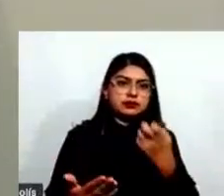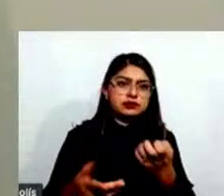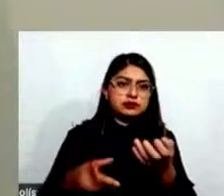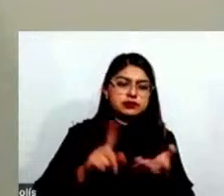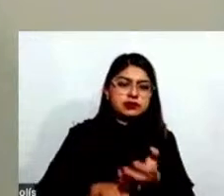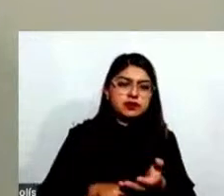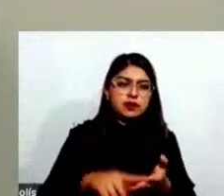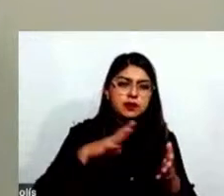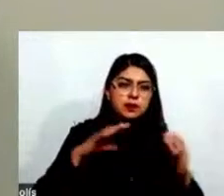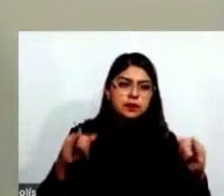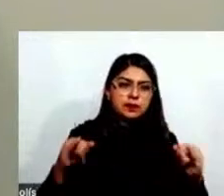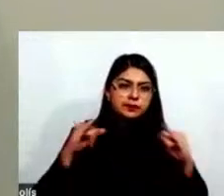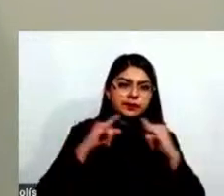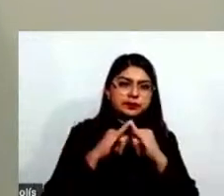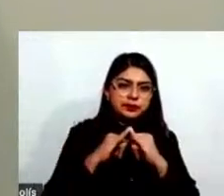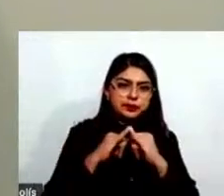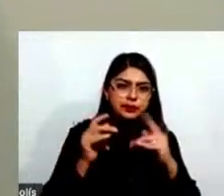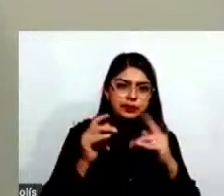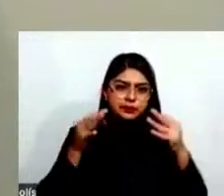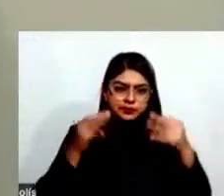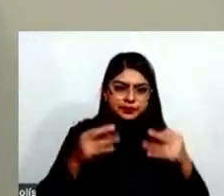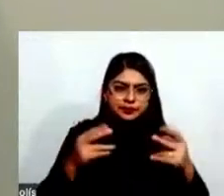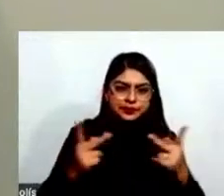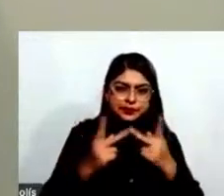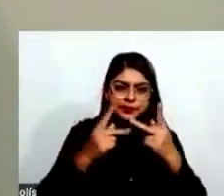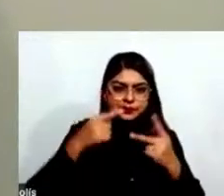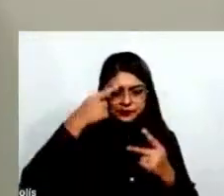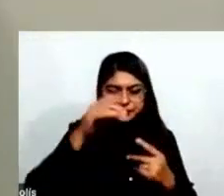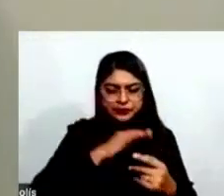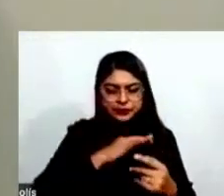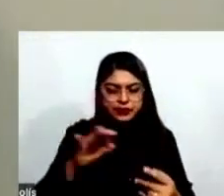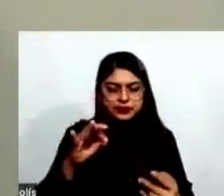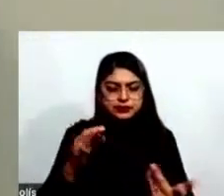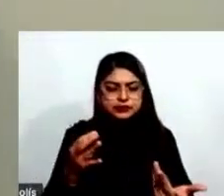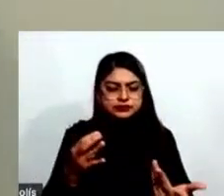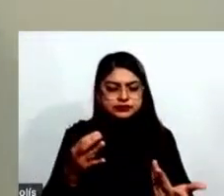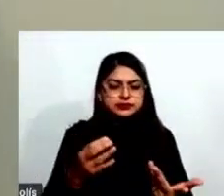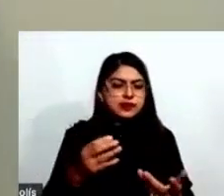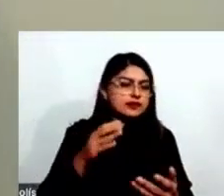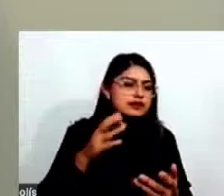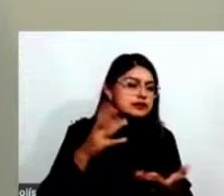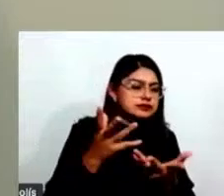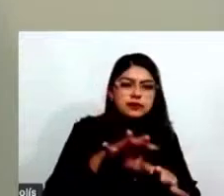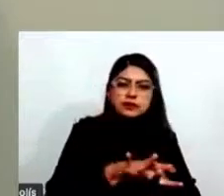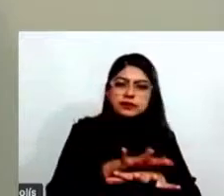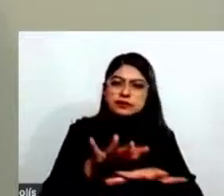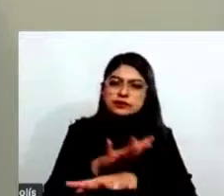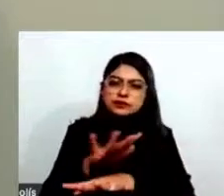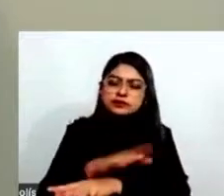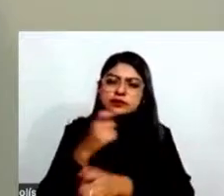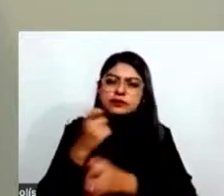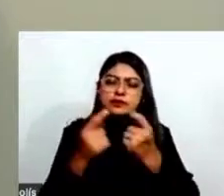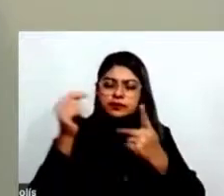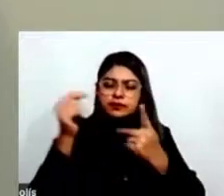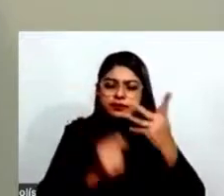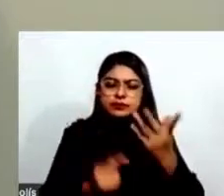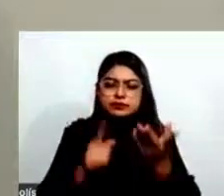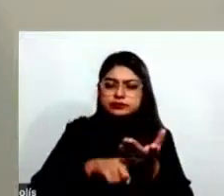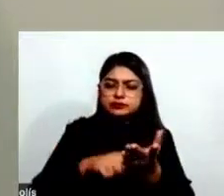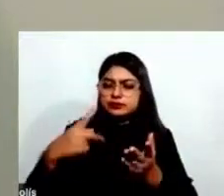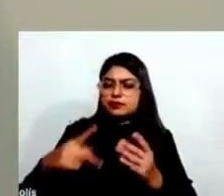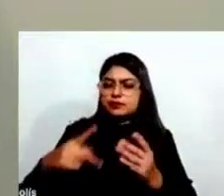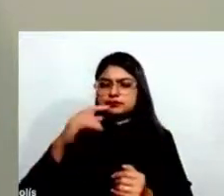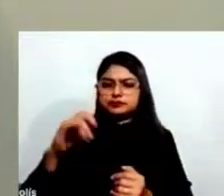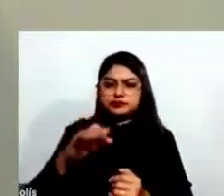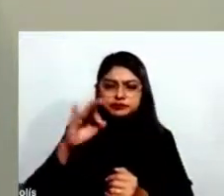idónea para lidiar con la necesidad de remover algunos elementos del Poder Judicial, la tentación de recurrir a esta